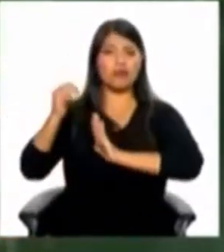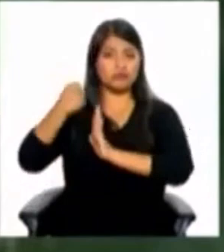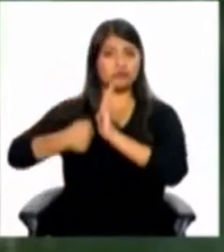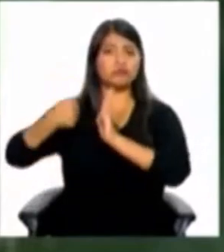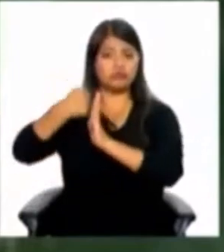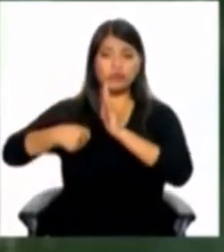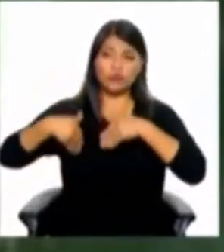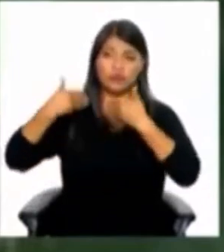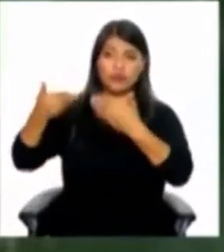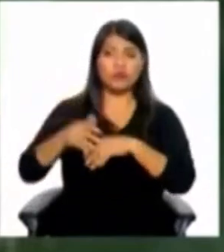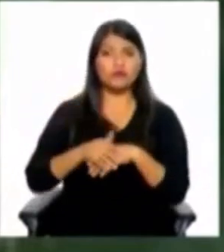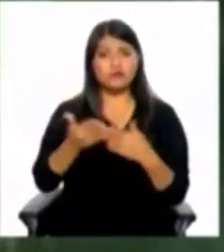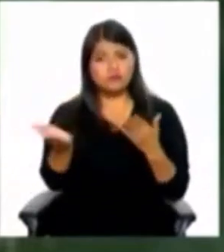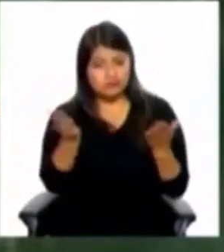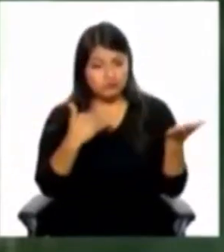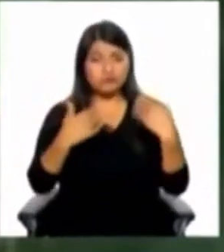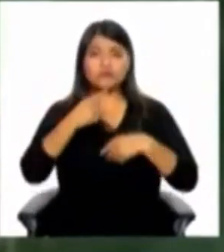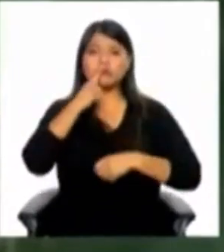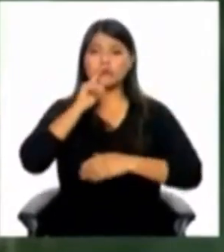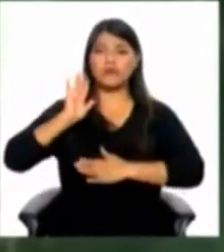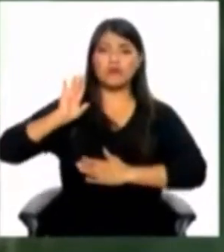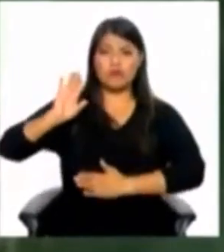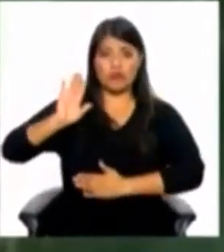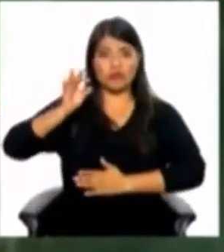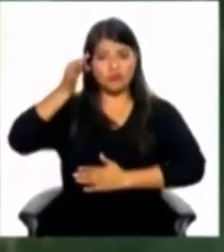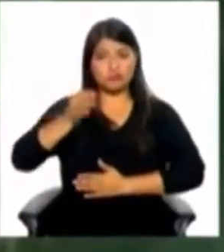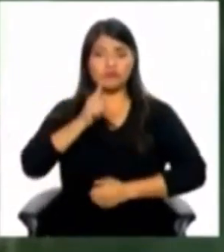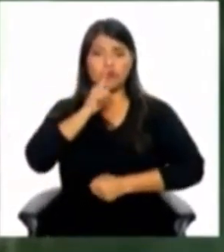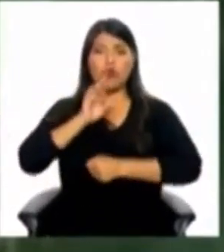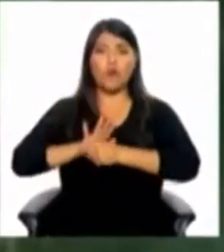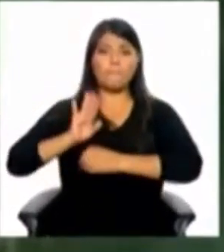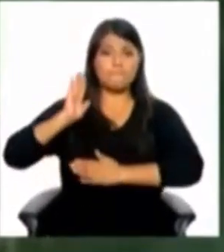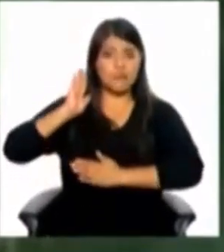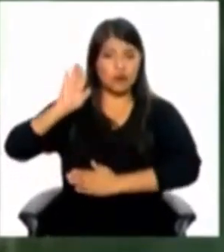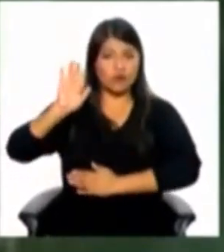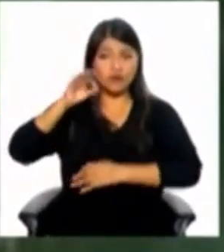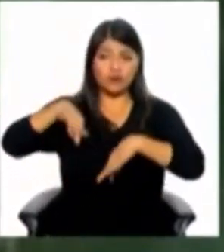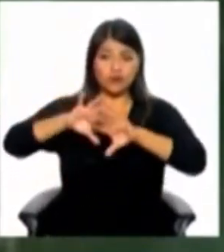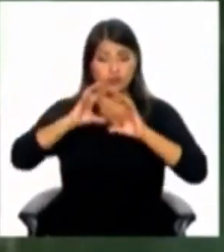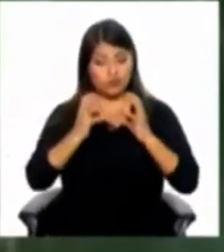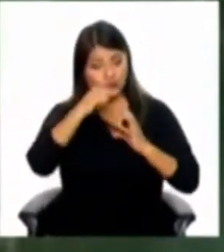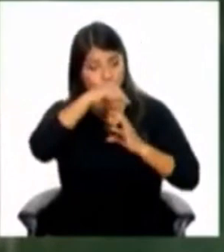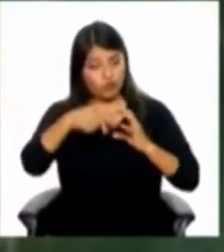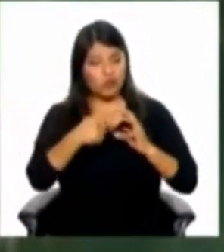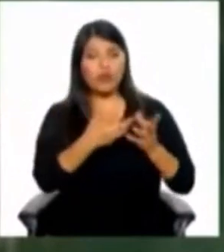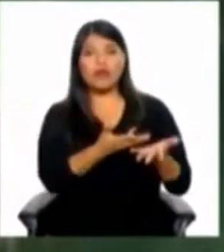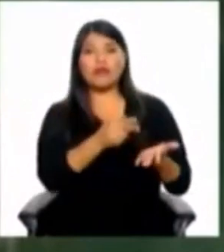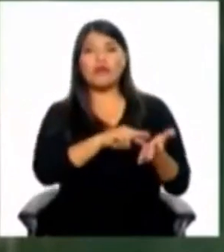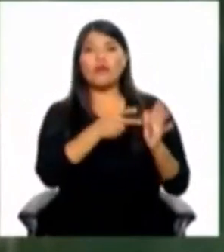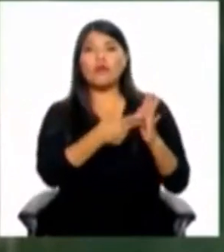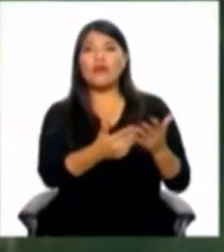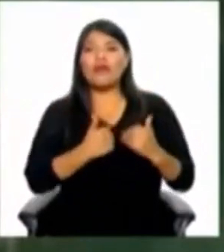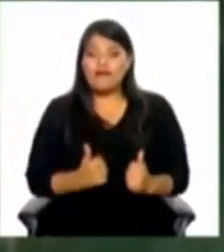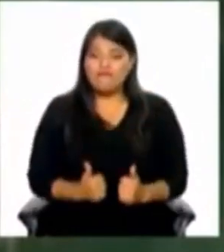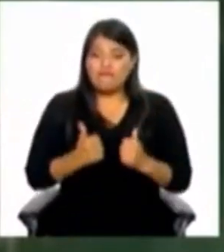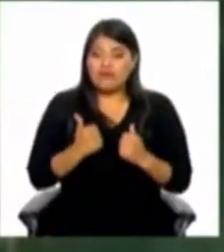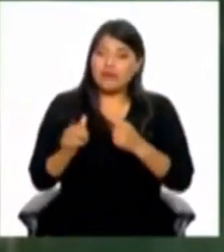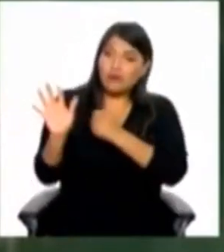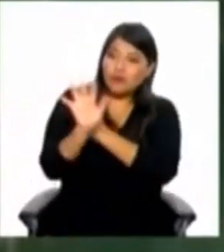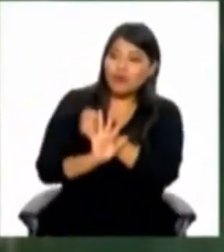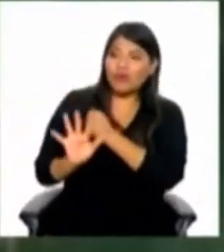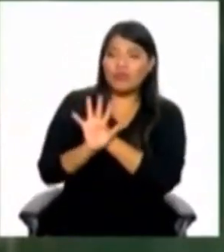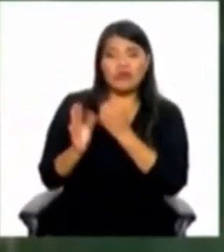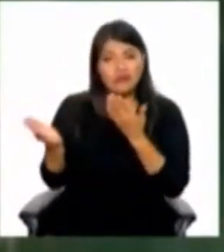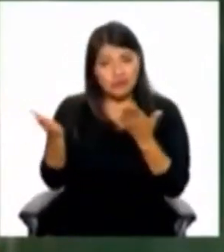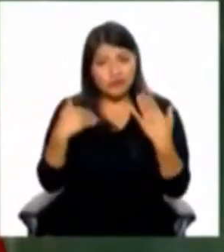Hagamos de este pacto un pacto por el mundo, un pacto por la vida. Los países en desarrollo